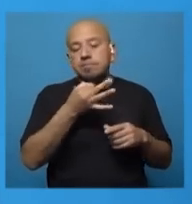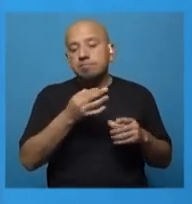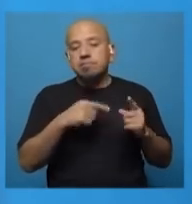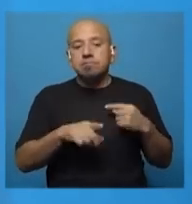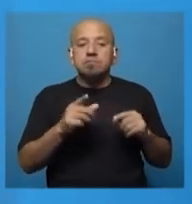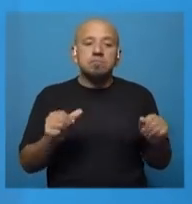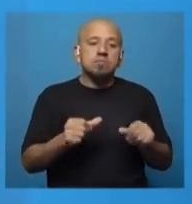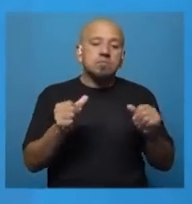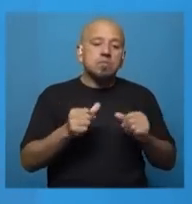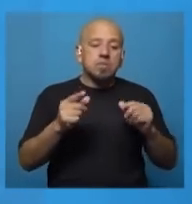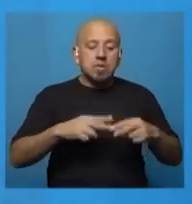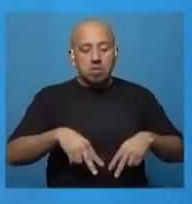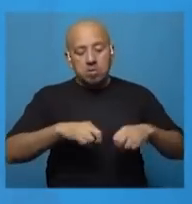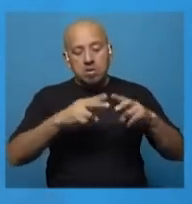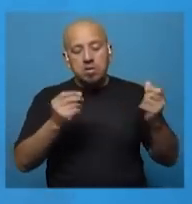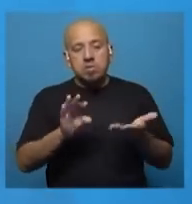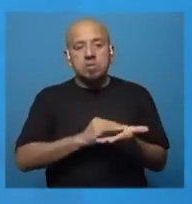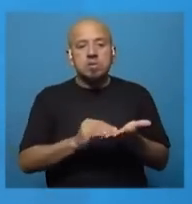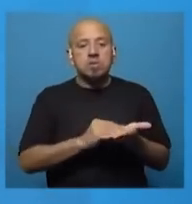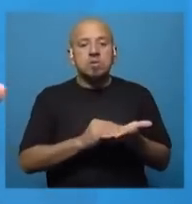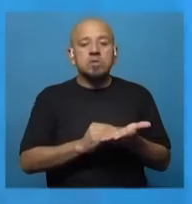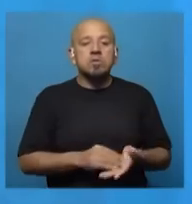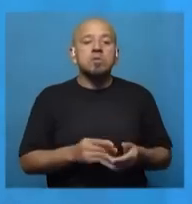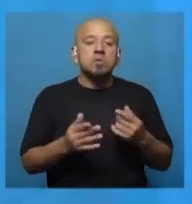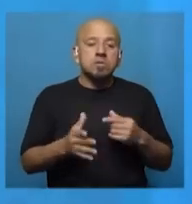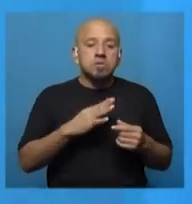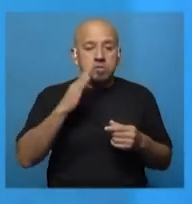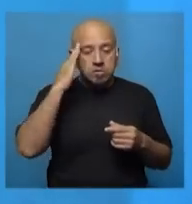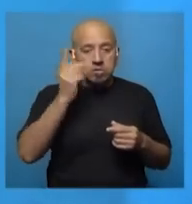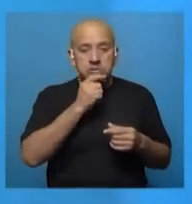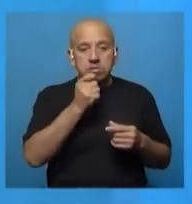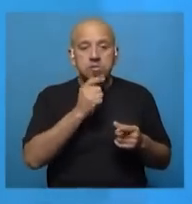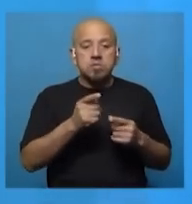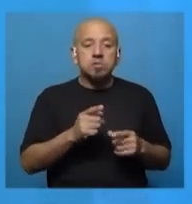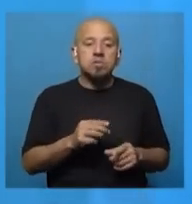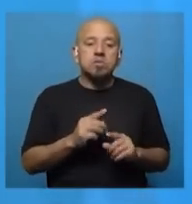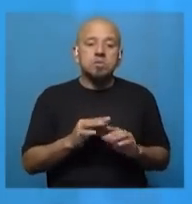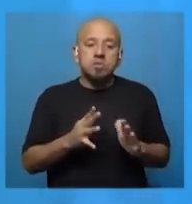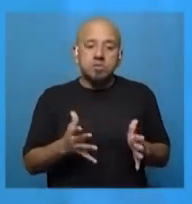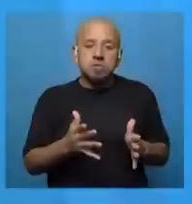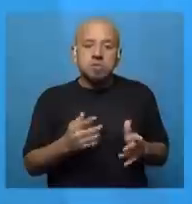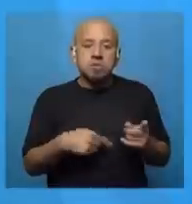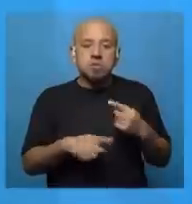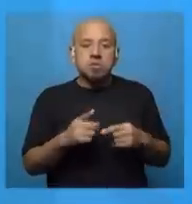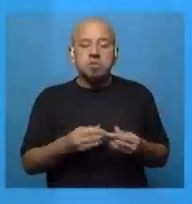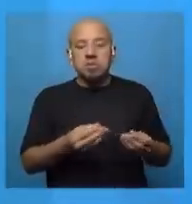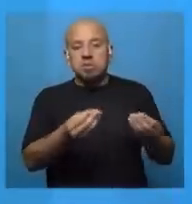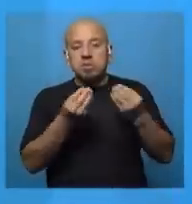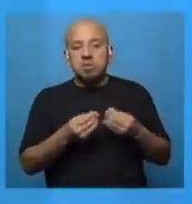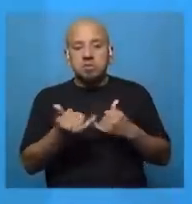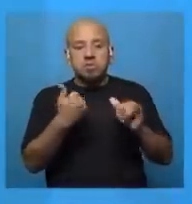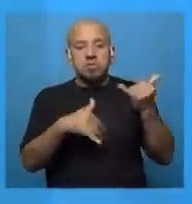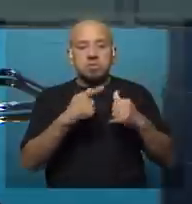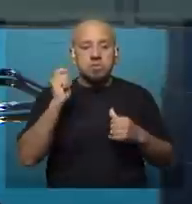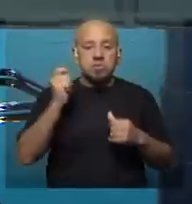estaban haciendo una investigación administrativa que no es causal ustedes los periodistas lo sabrán no es causal para no entregar información